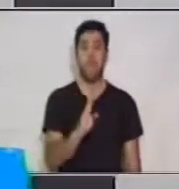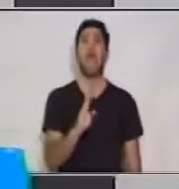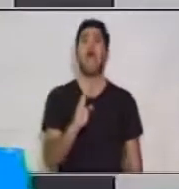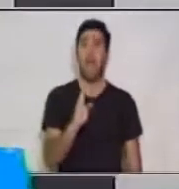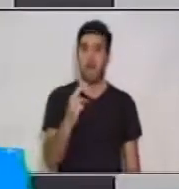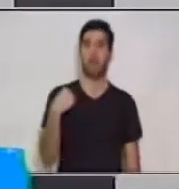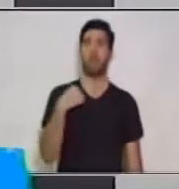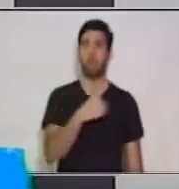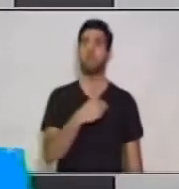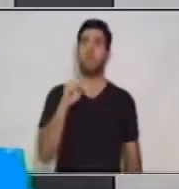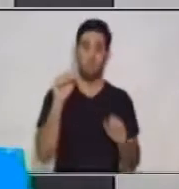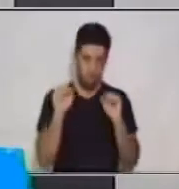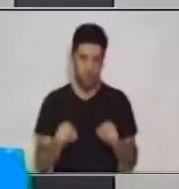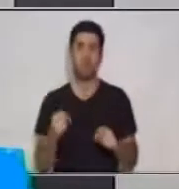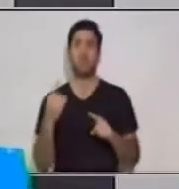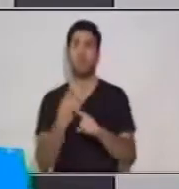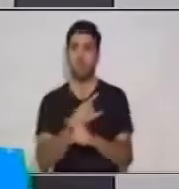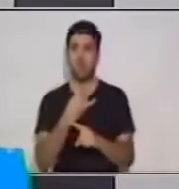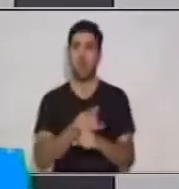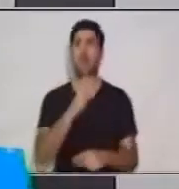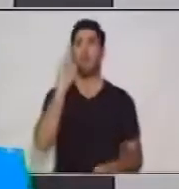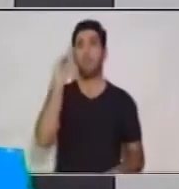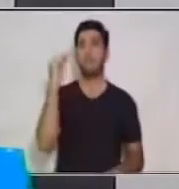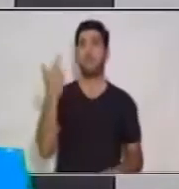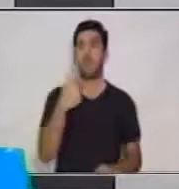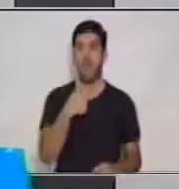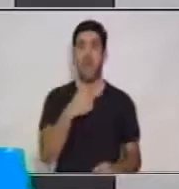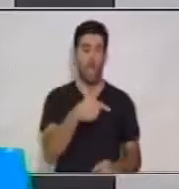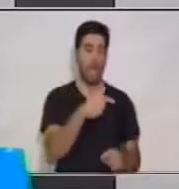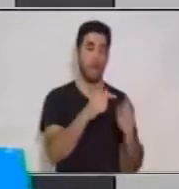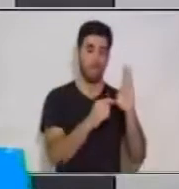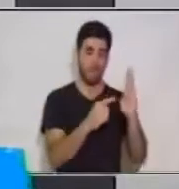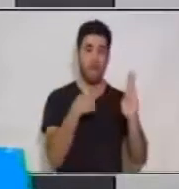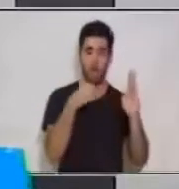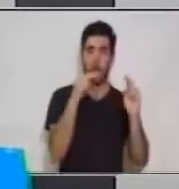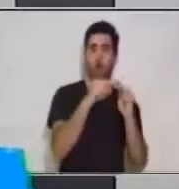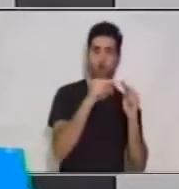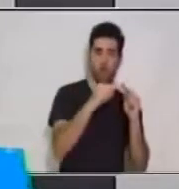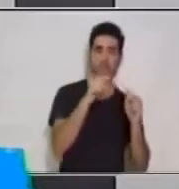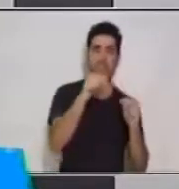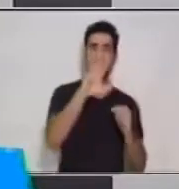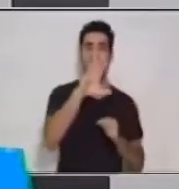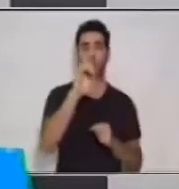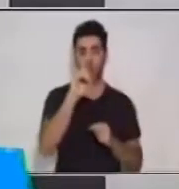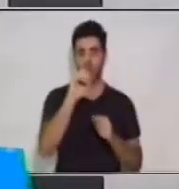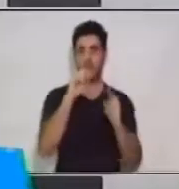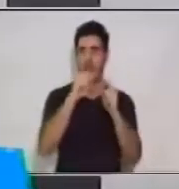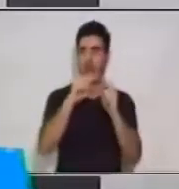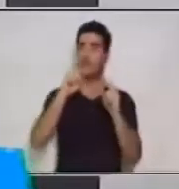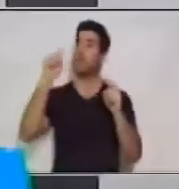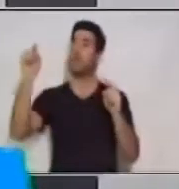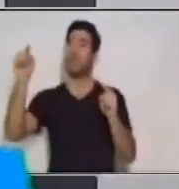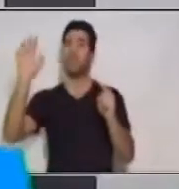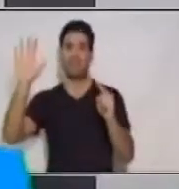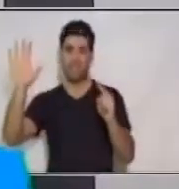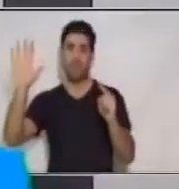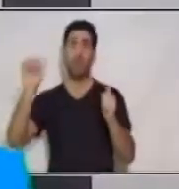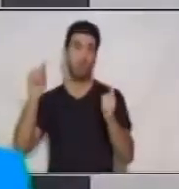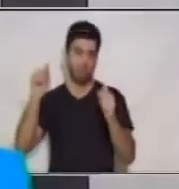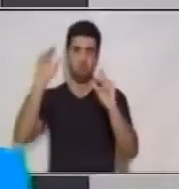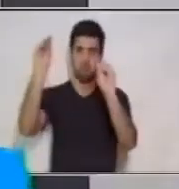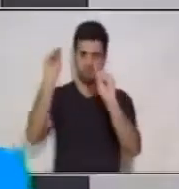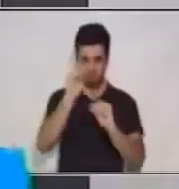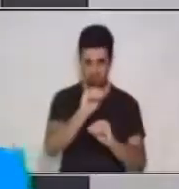muy útil, porque conocemos el ángulo beta, que es 50, y conocemos el lado B,